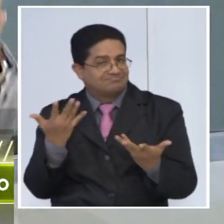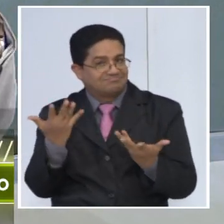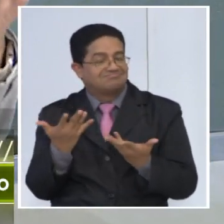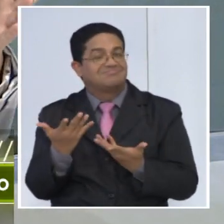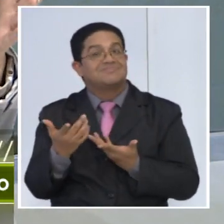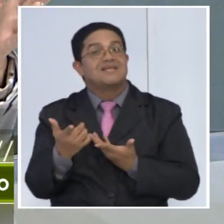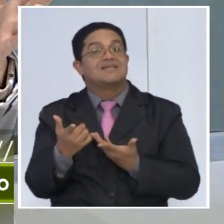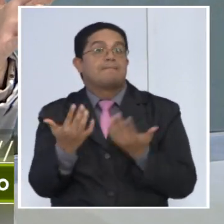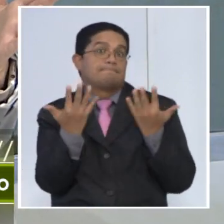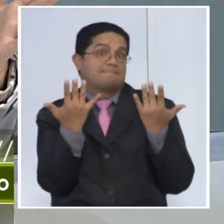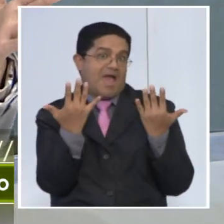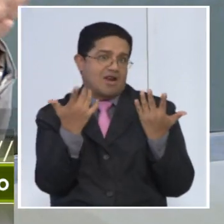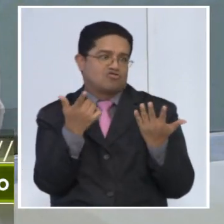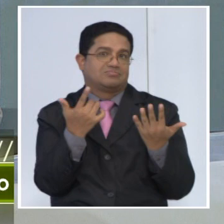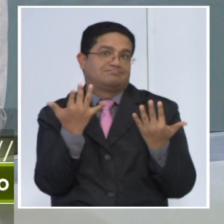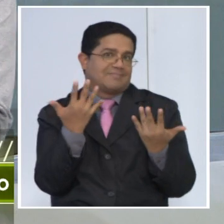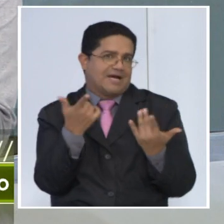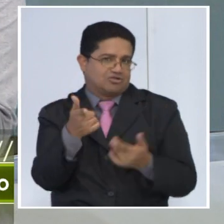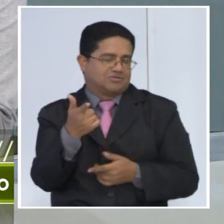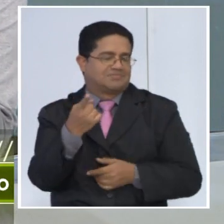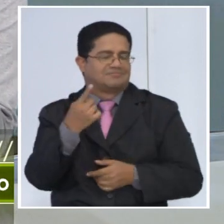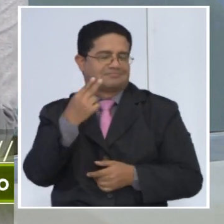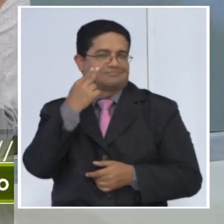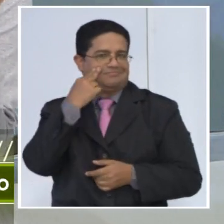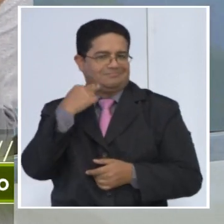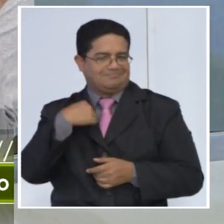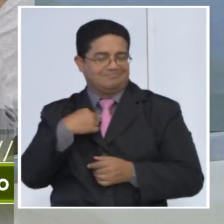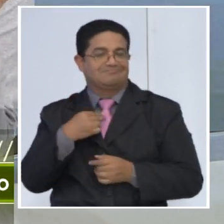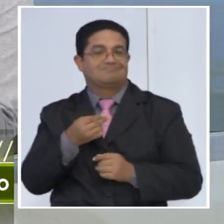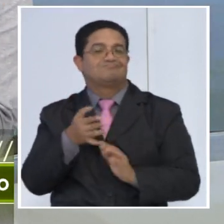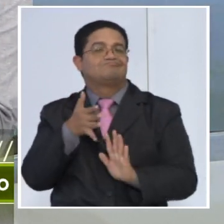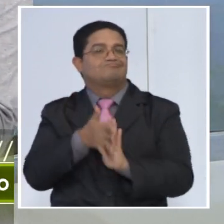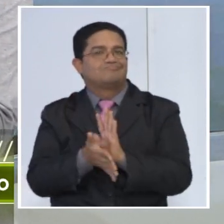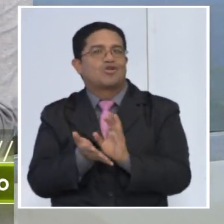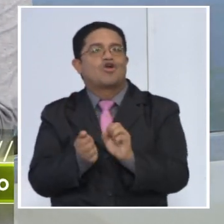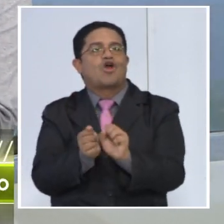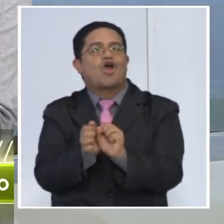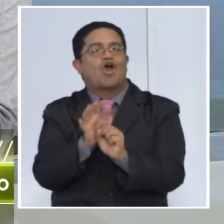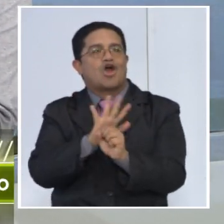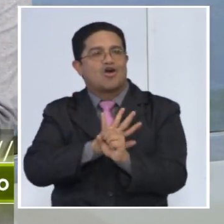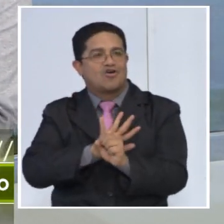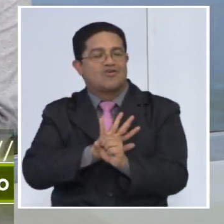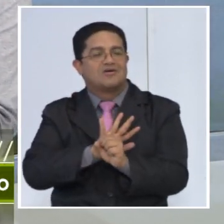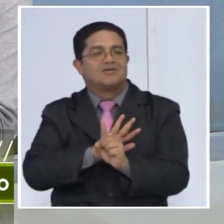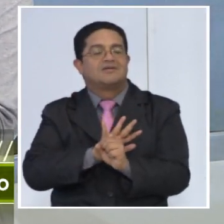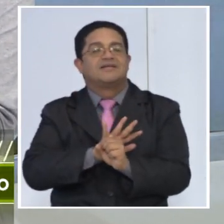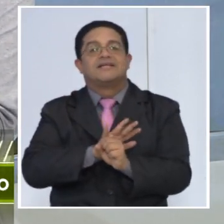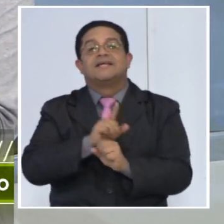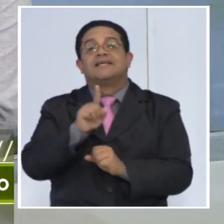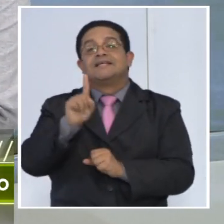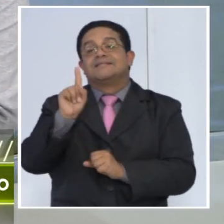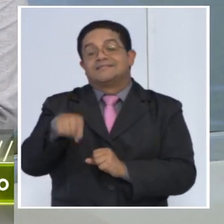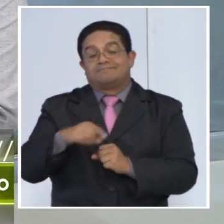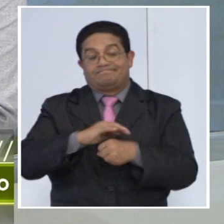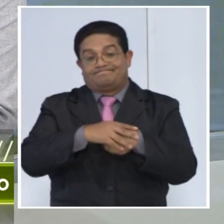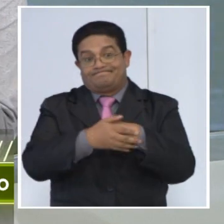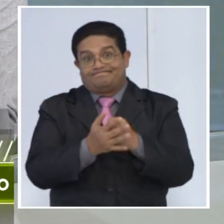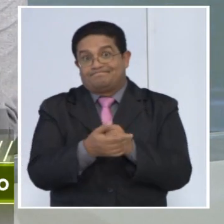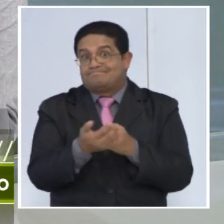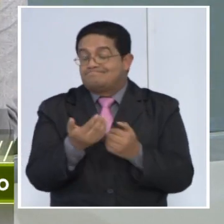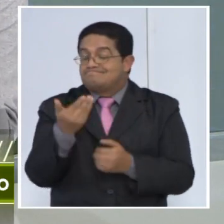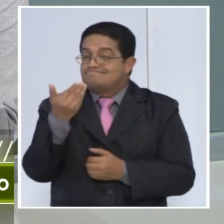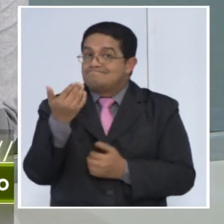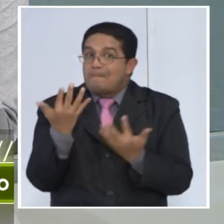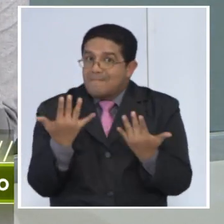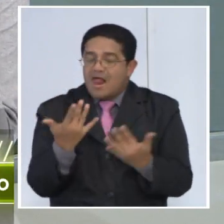y las manos, bueno, fueron protagonistas también con el COVID-19, el tocar superficie, estar todo eso y el higiene de manos va a ser